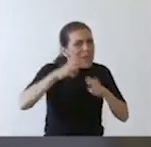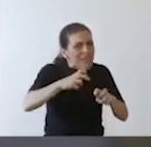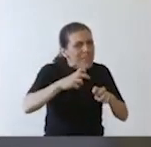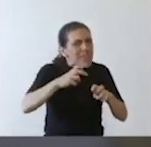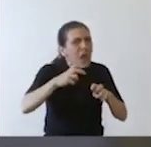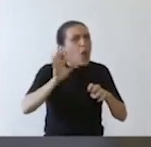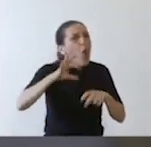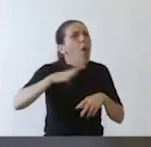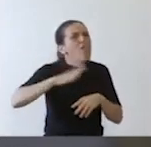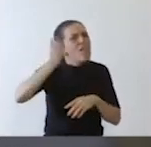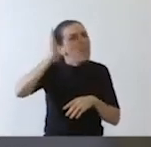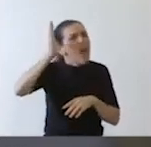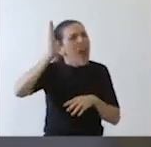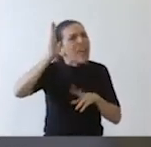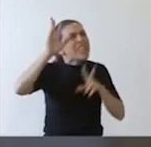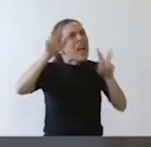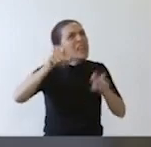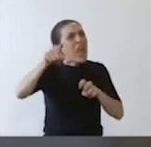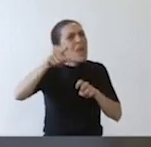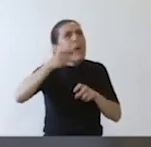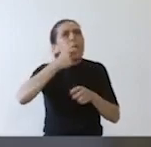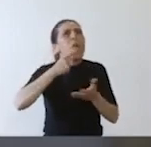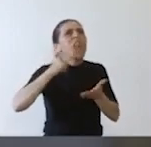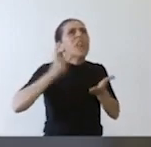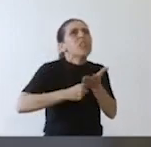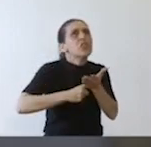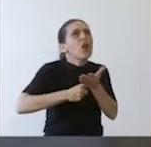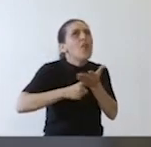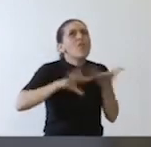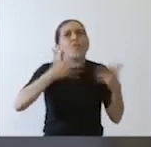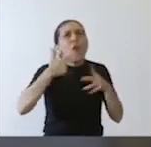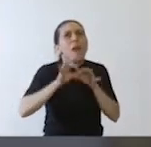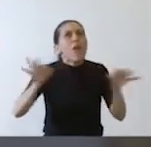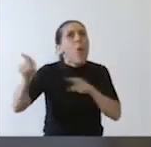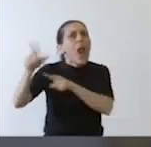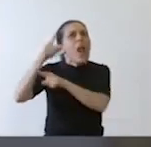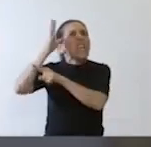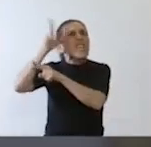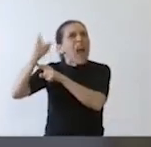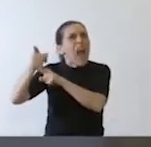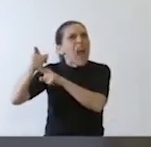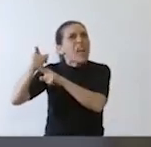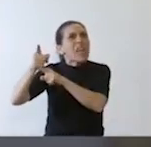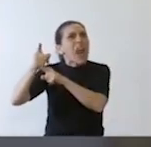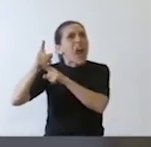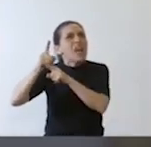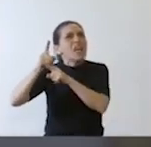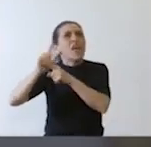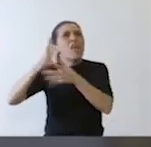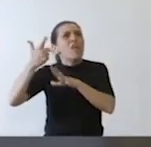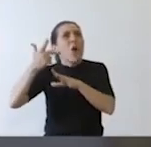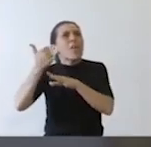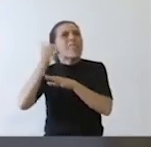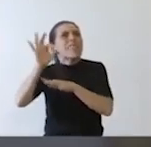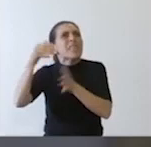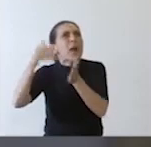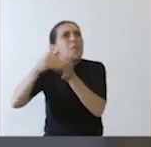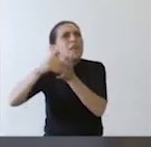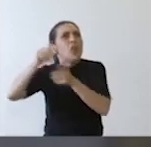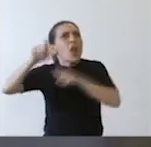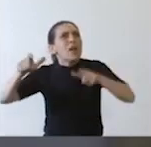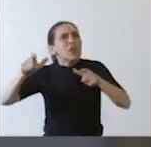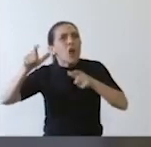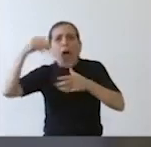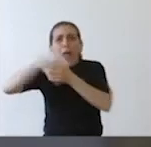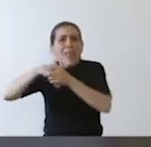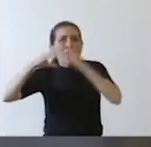estamos todavía de la medida, por ejemplo, tan restrictiva que ha tomado Italia, de aislamiento de los 60 millones de habitantes, en los cuales